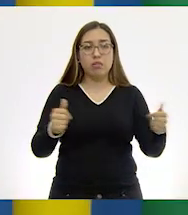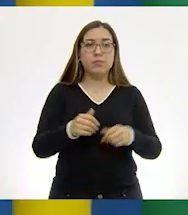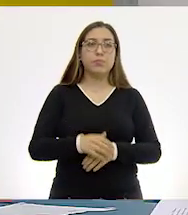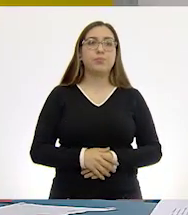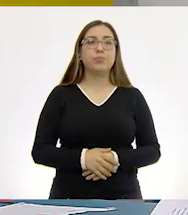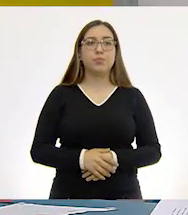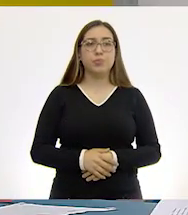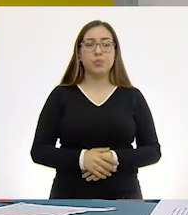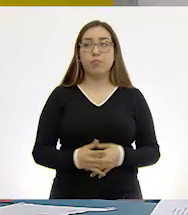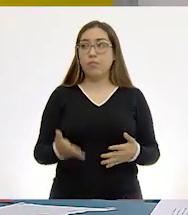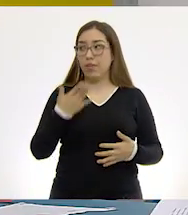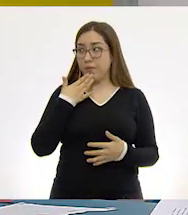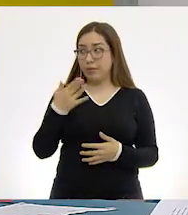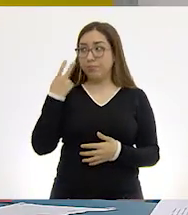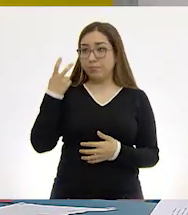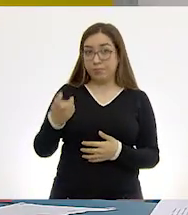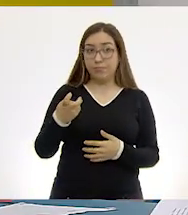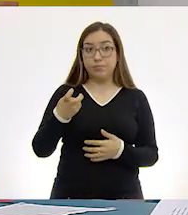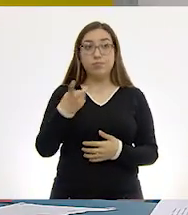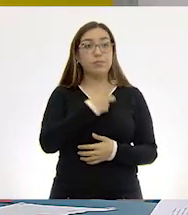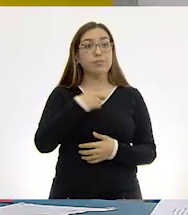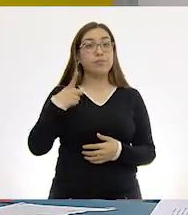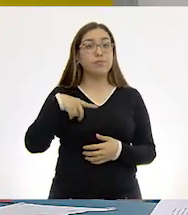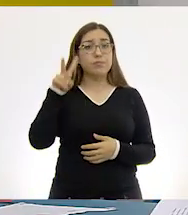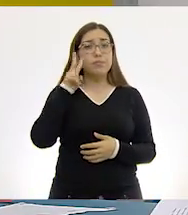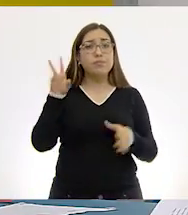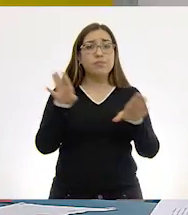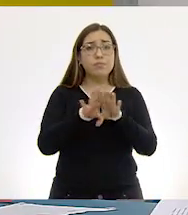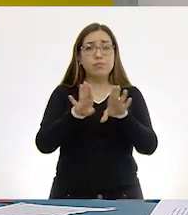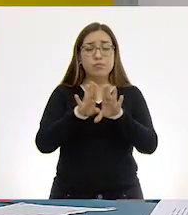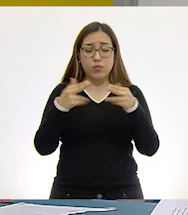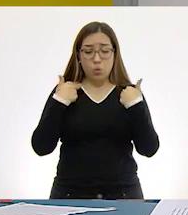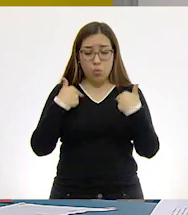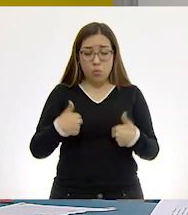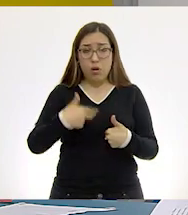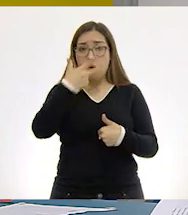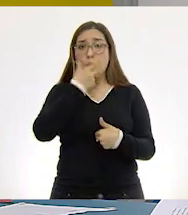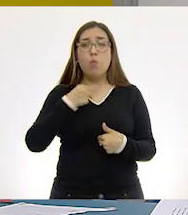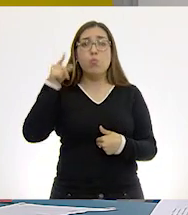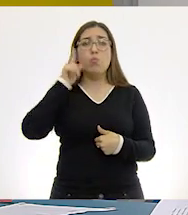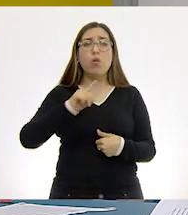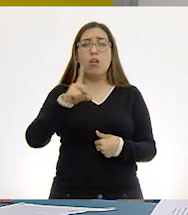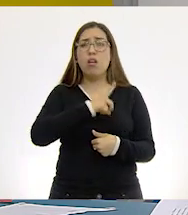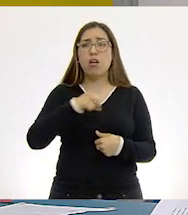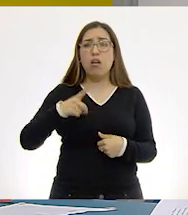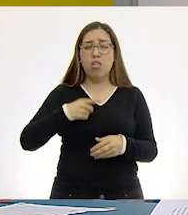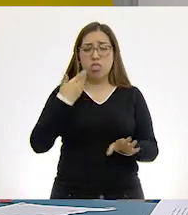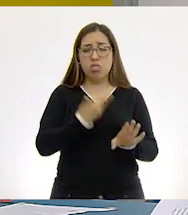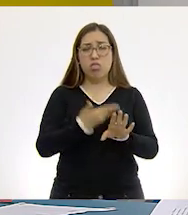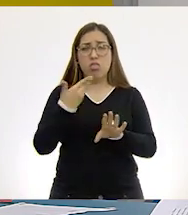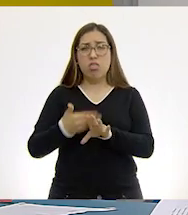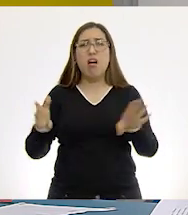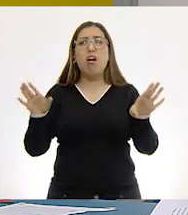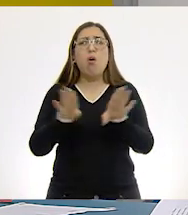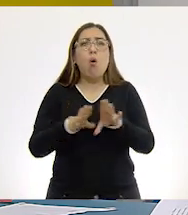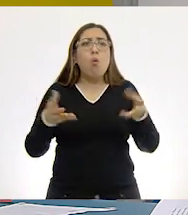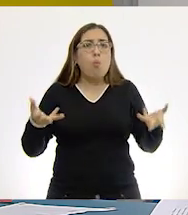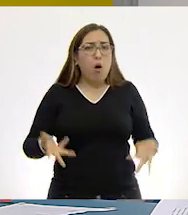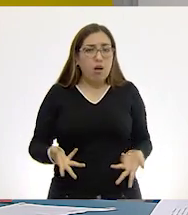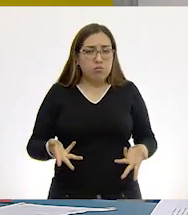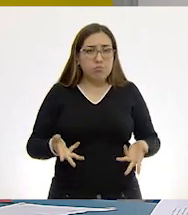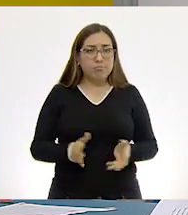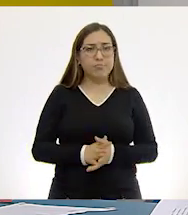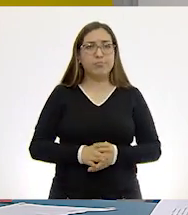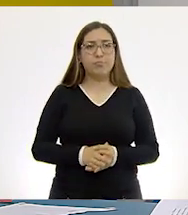Muy bien, entonces, pues sí necesitamos ver cómo es que interviene el hombre en esos procesos. Y precisamente porque las actividades humanas